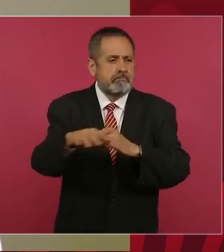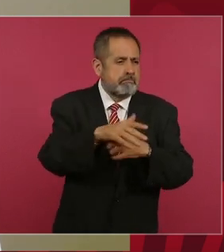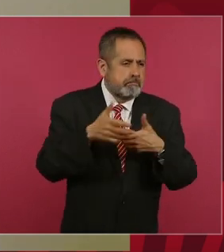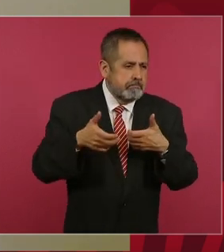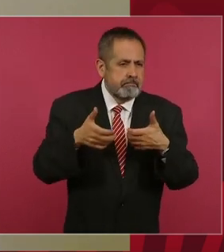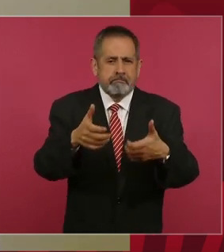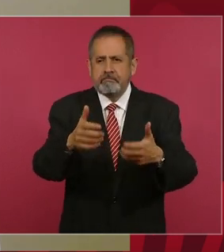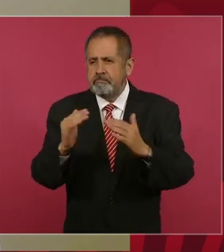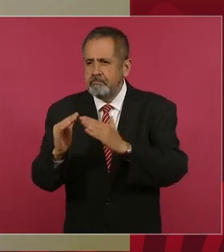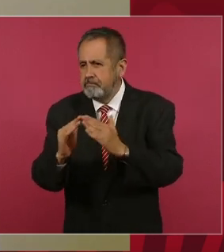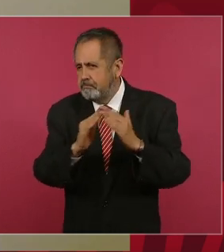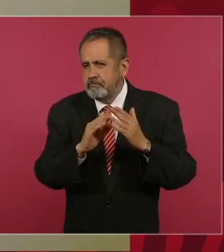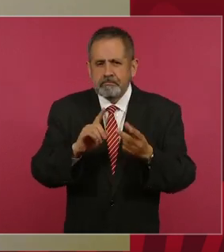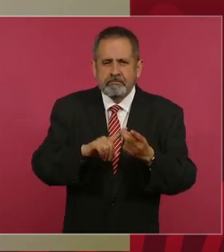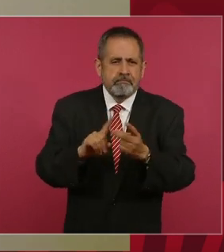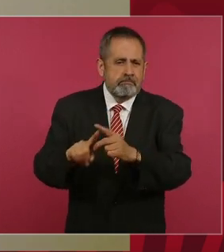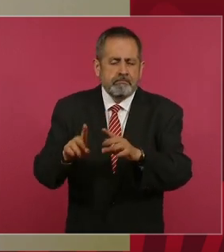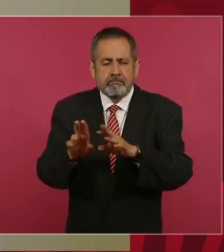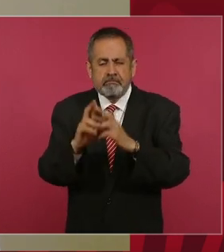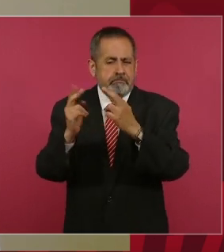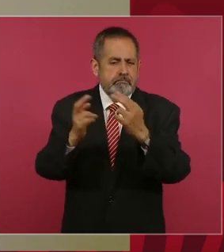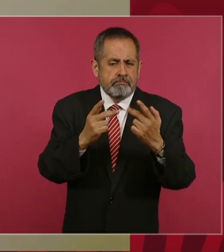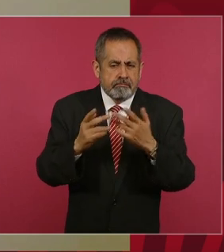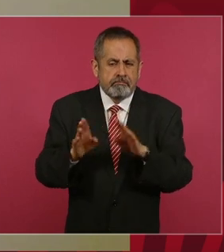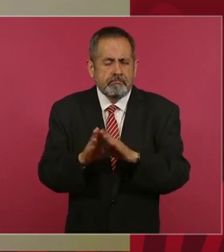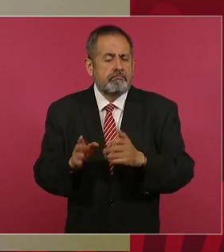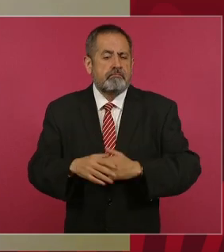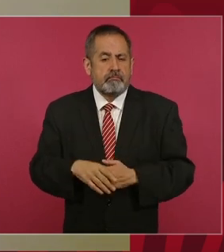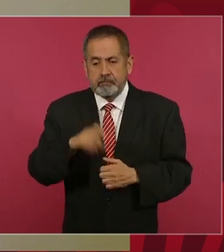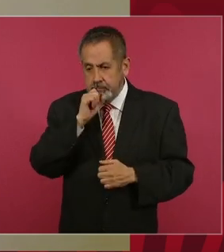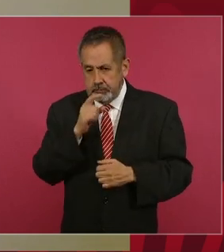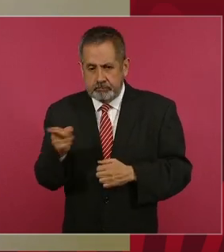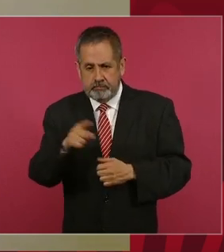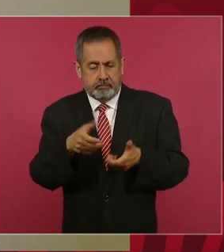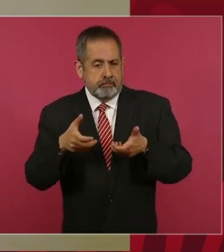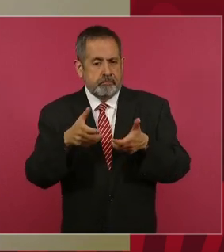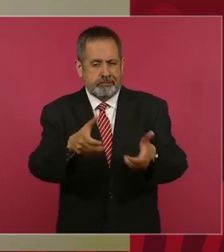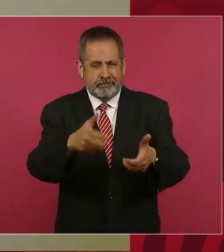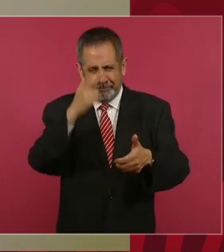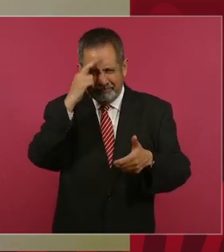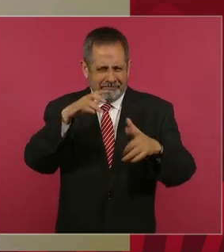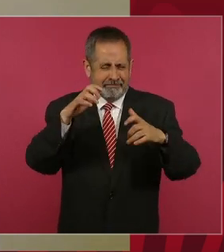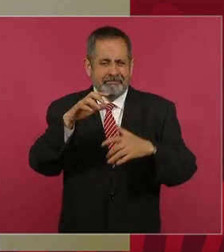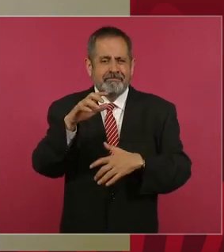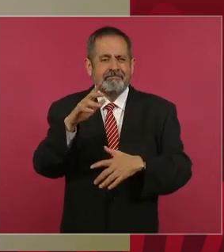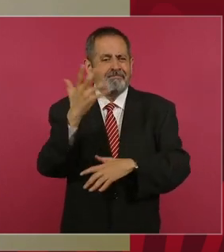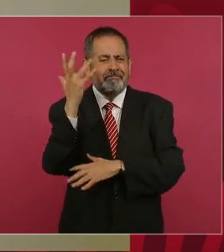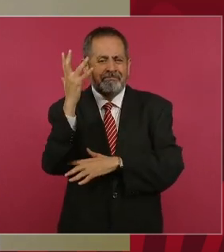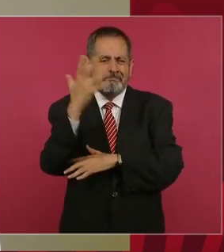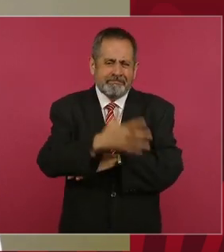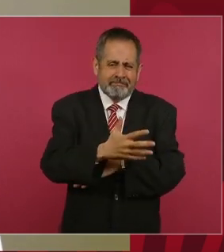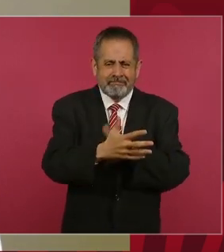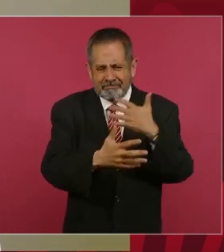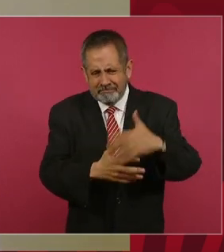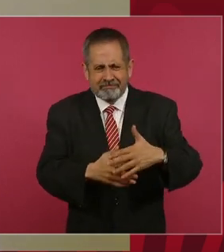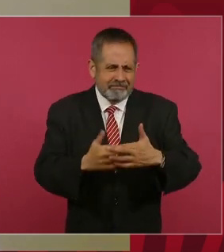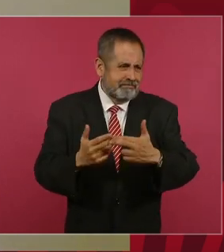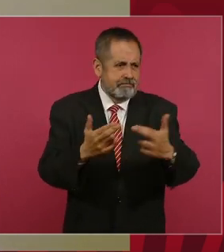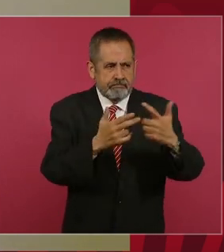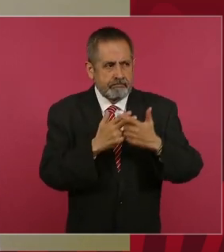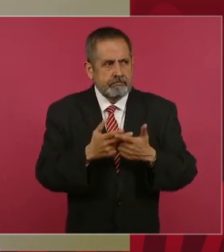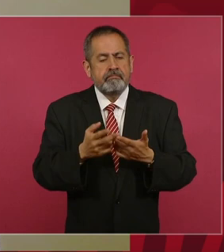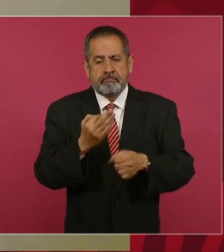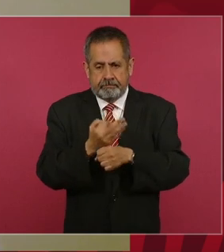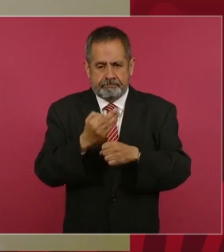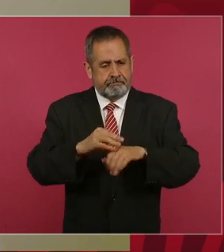la vivienda. Asimismo, las carreteras interrumpidas por caídas de árboles ya